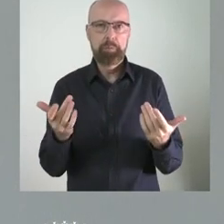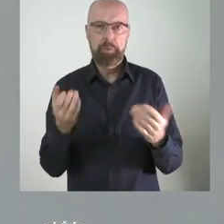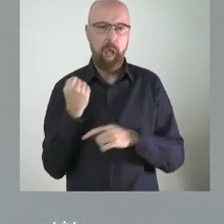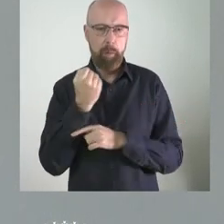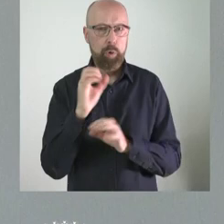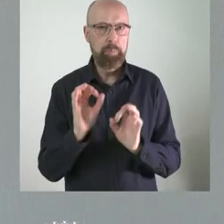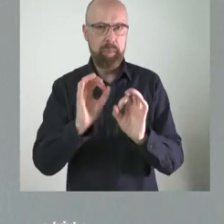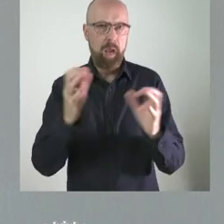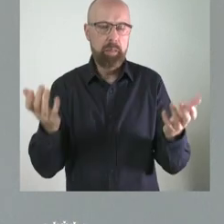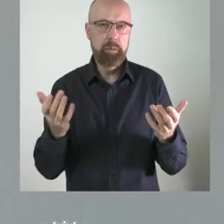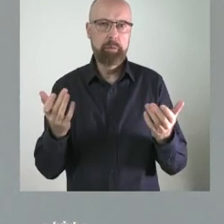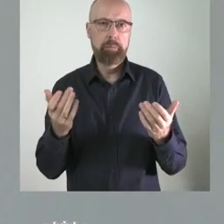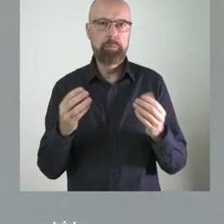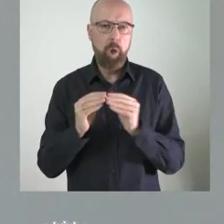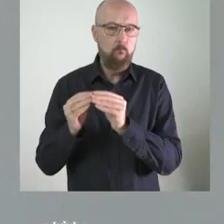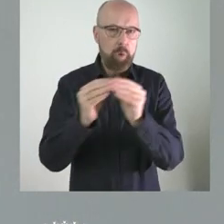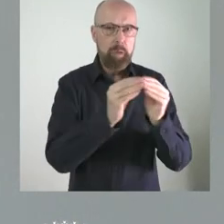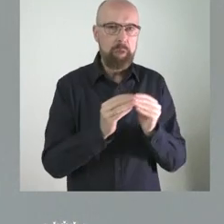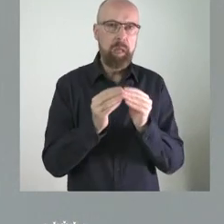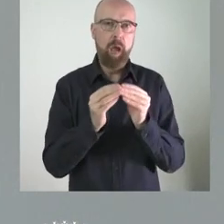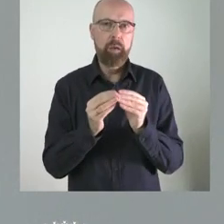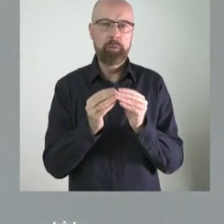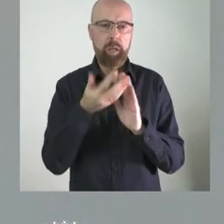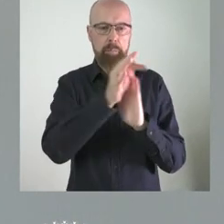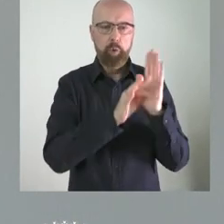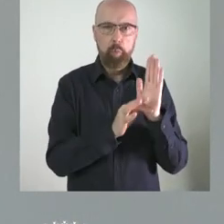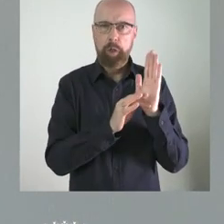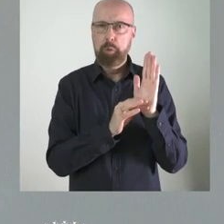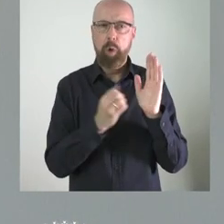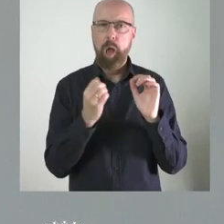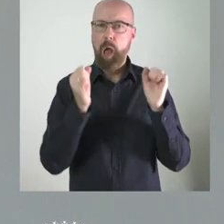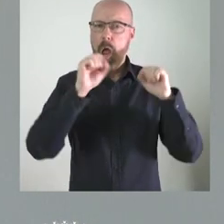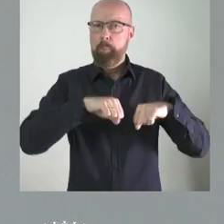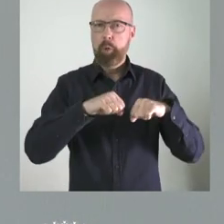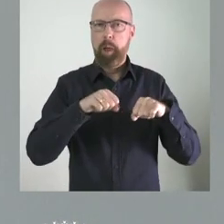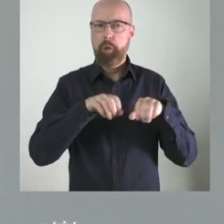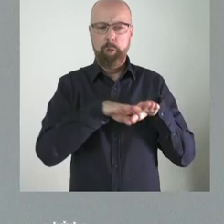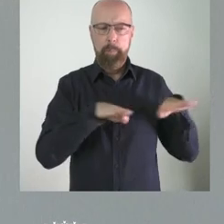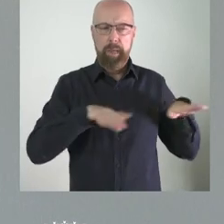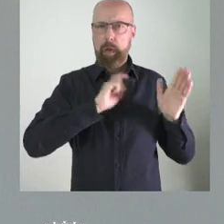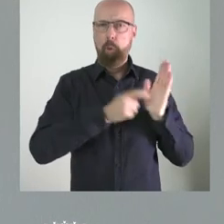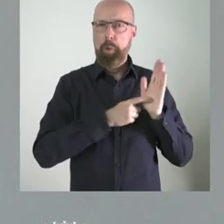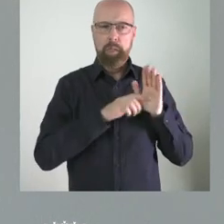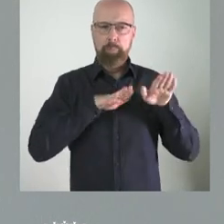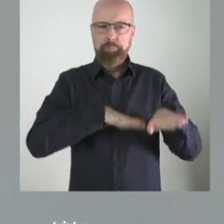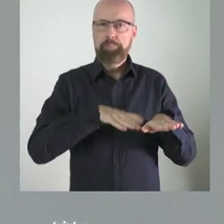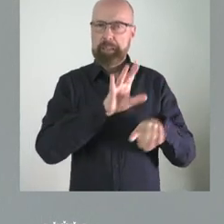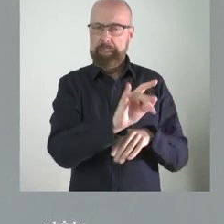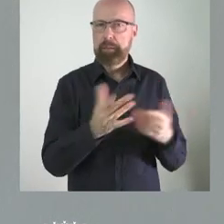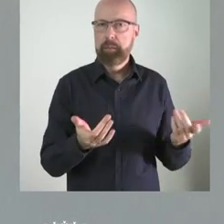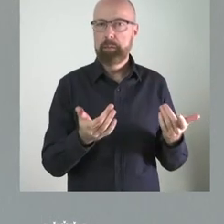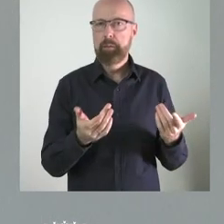digo con la unanimidad en su momento del presupuesto de las Cortes de toda la mesa de la cámara nosotros lo que queremos respetar el trabajo